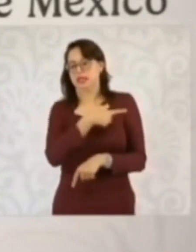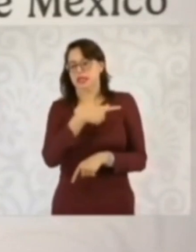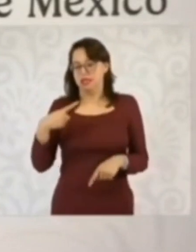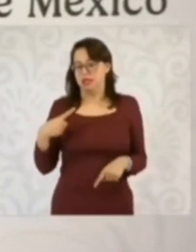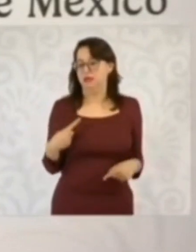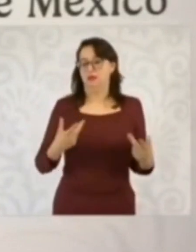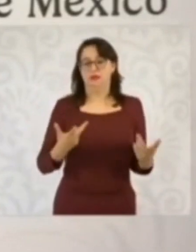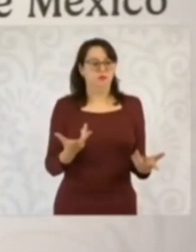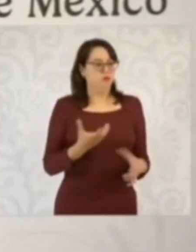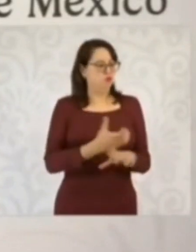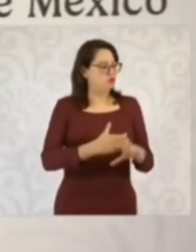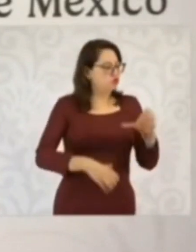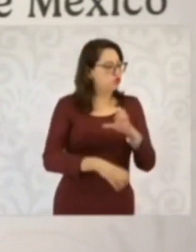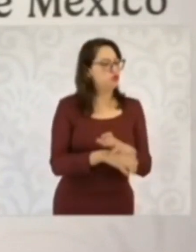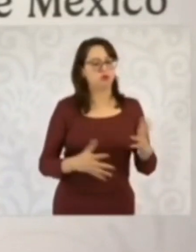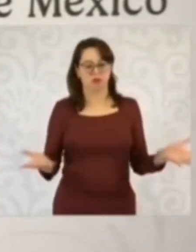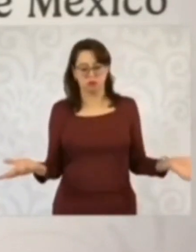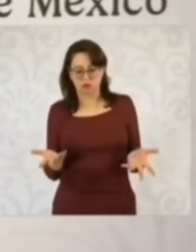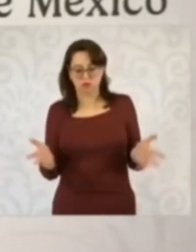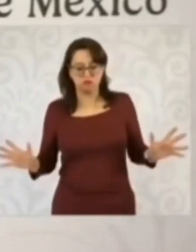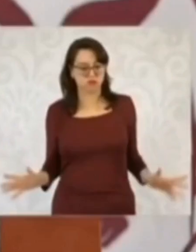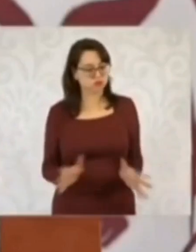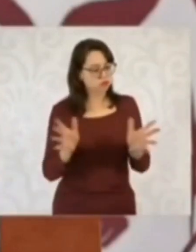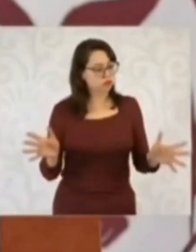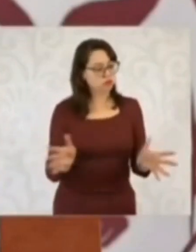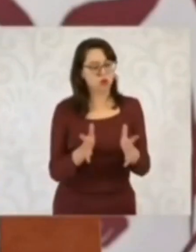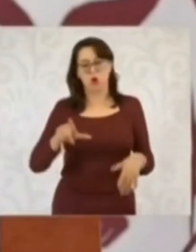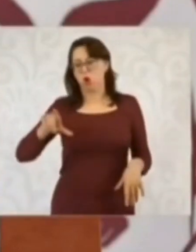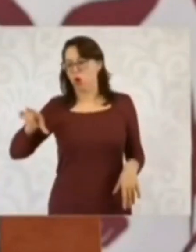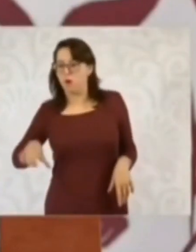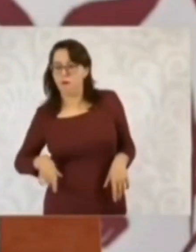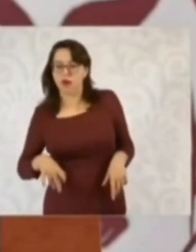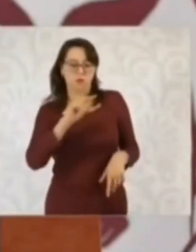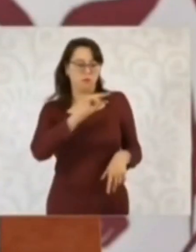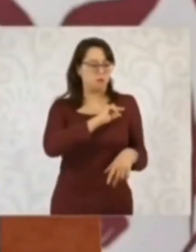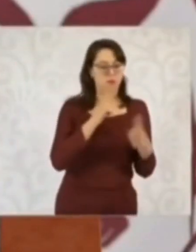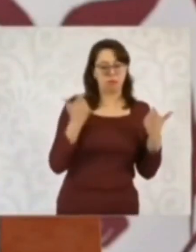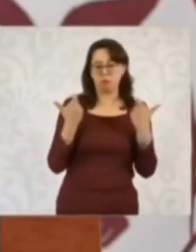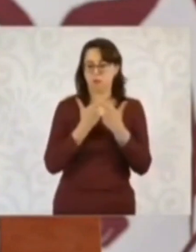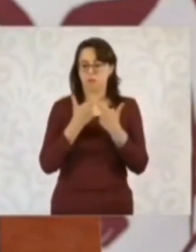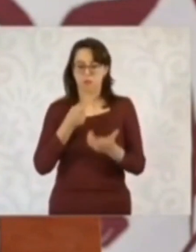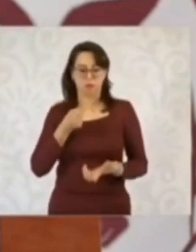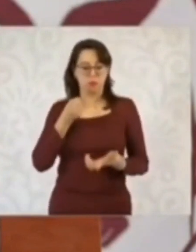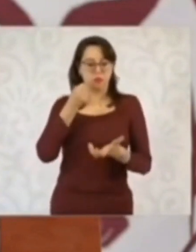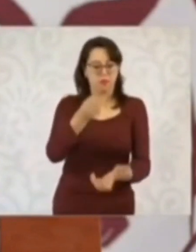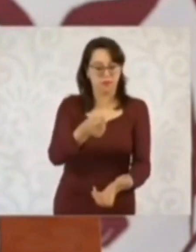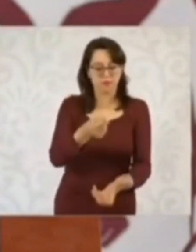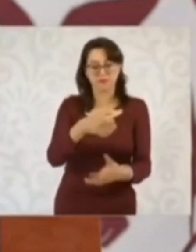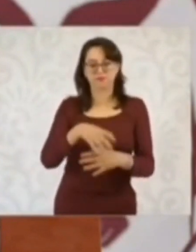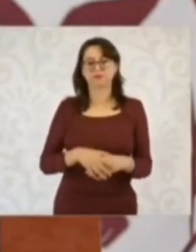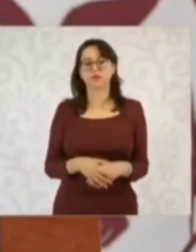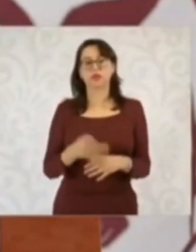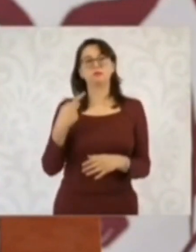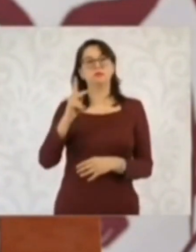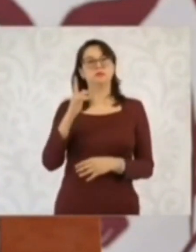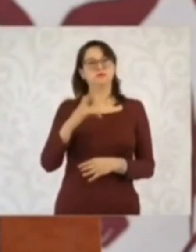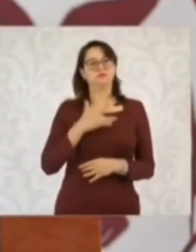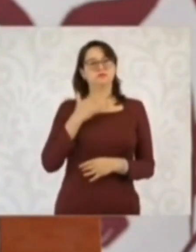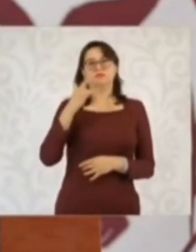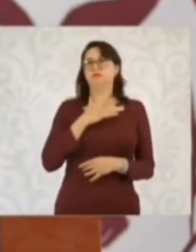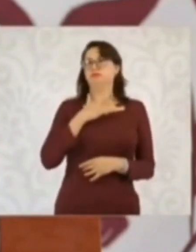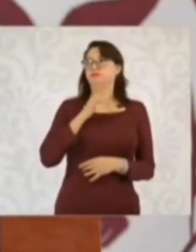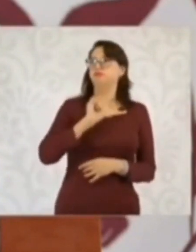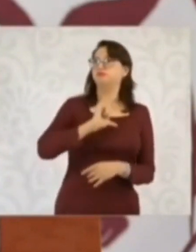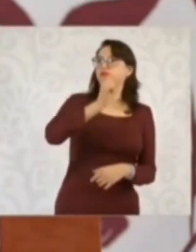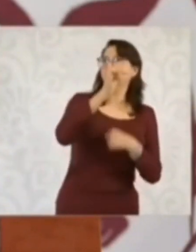inversión pública, inversión privada, pero no hay, creo, ningún país en el mundo que tenga